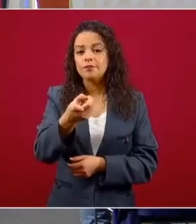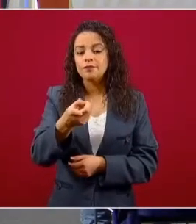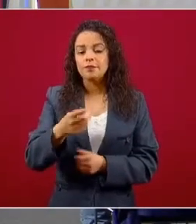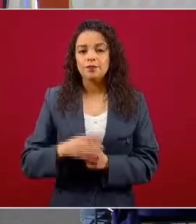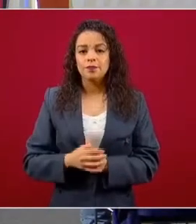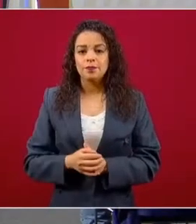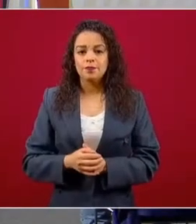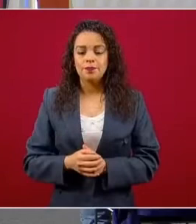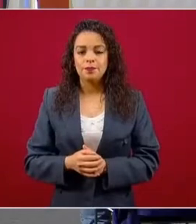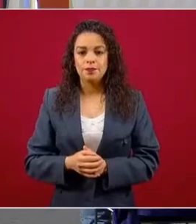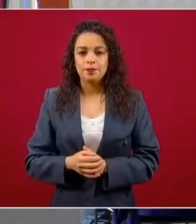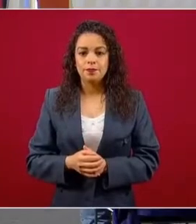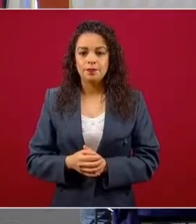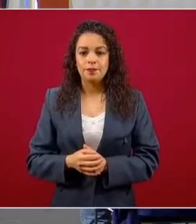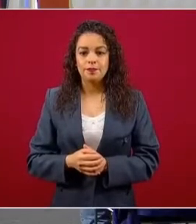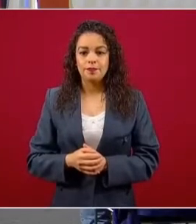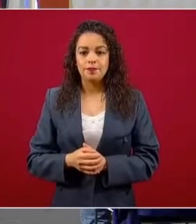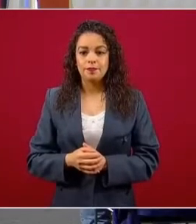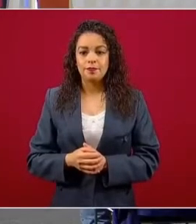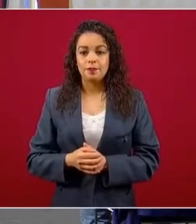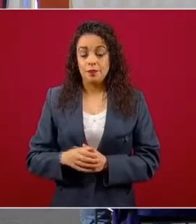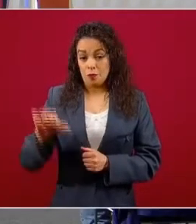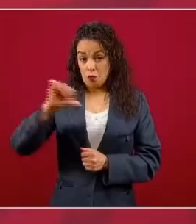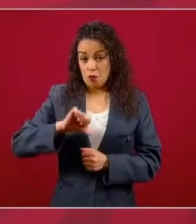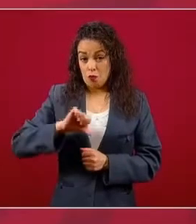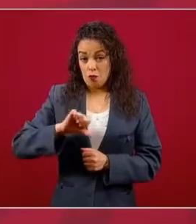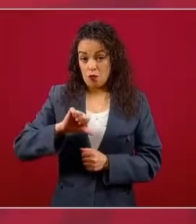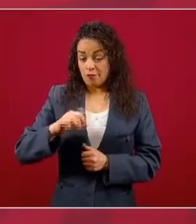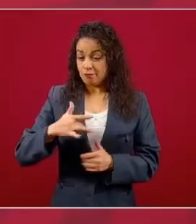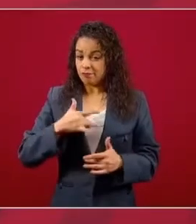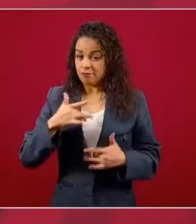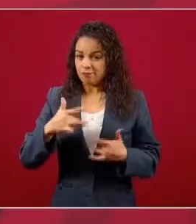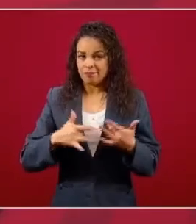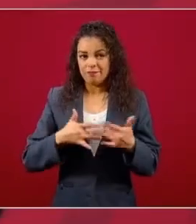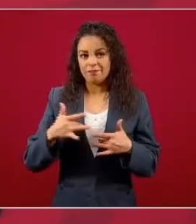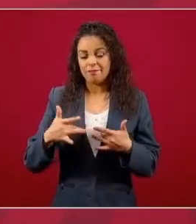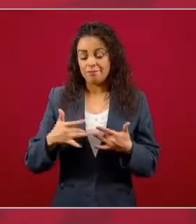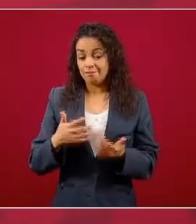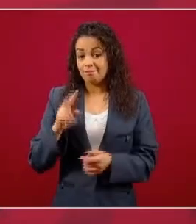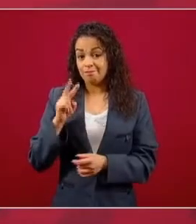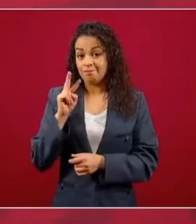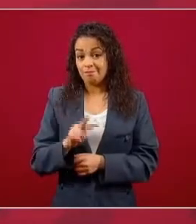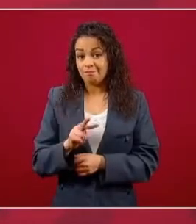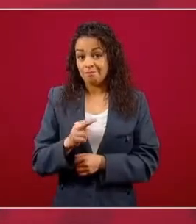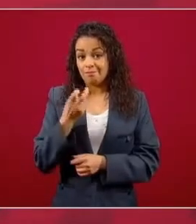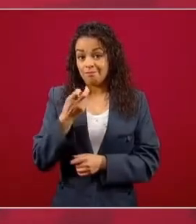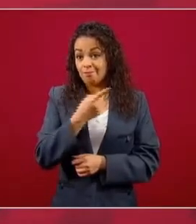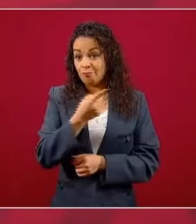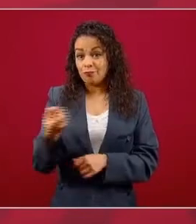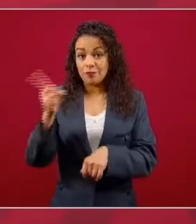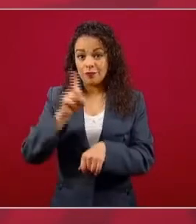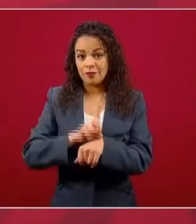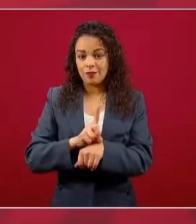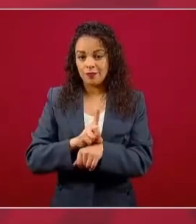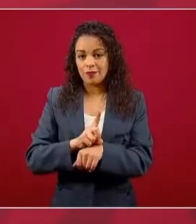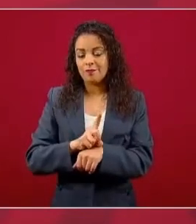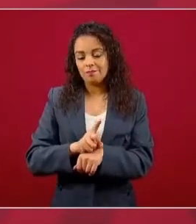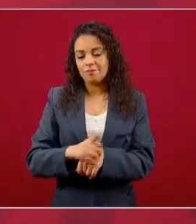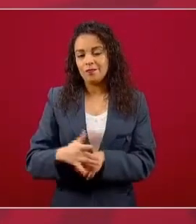que si hay algo que sentimos hoy en su día es que se les extraña